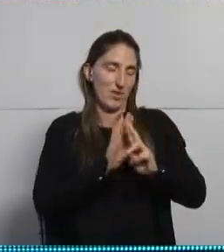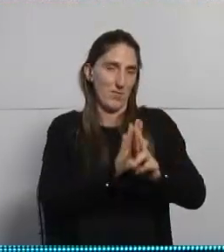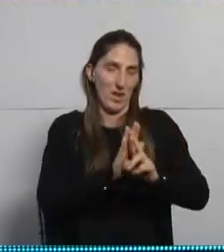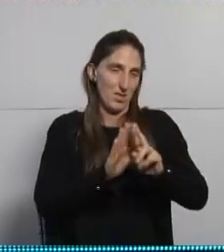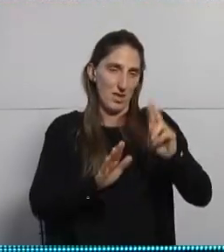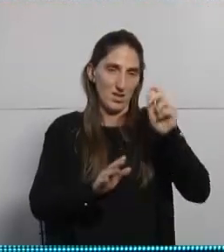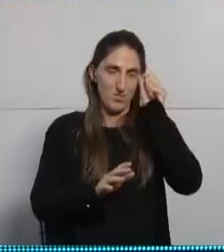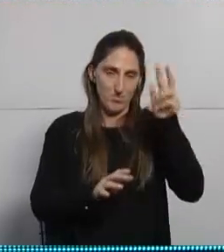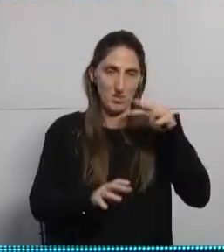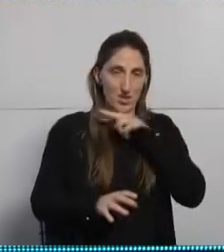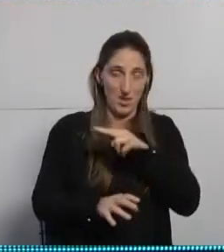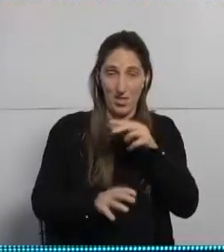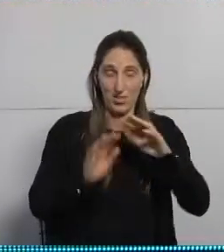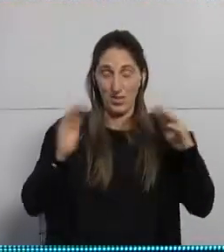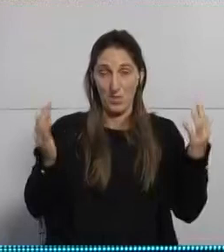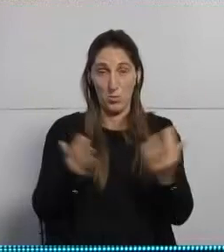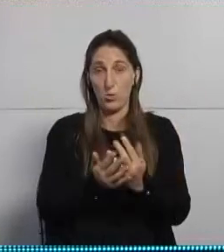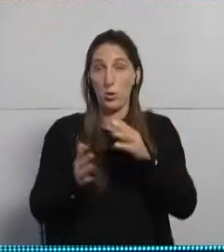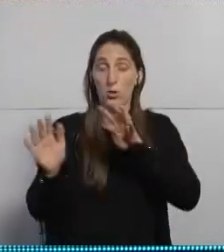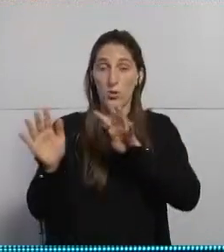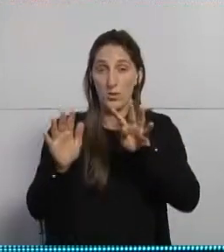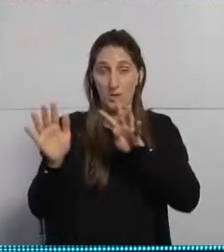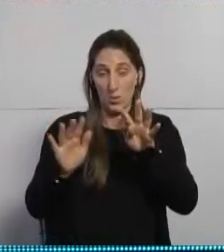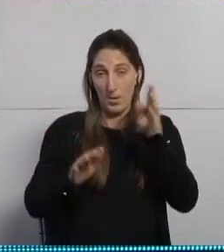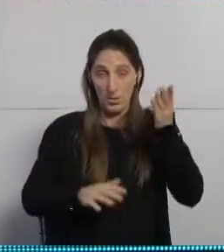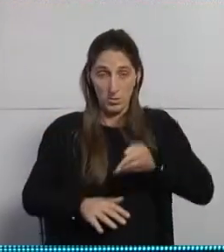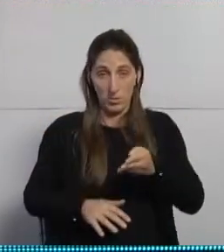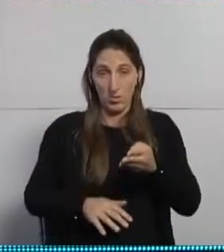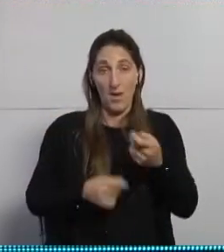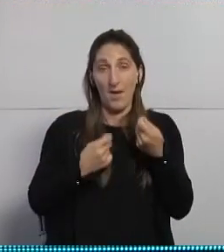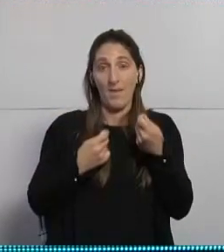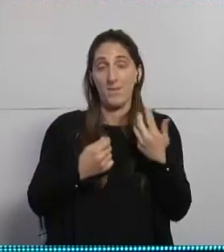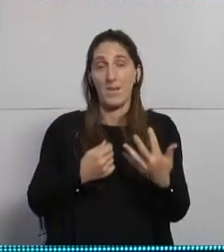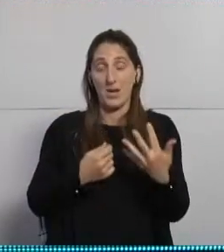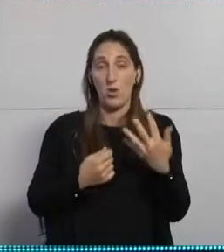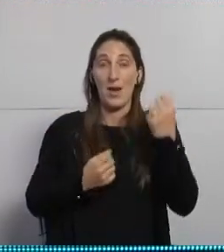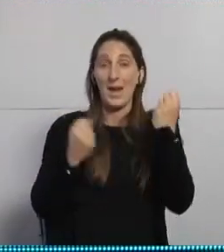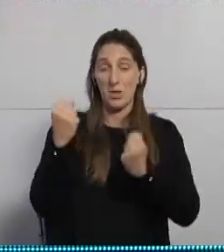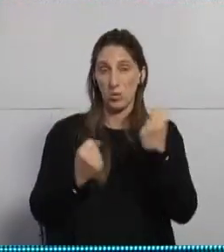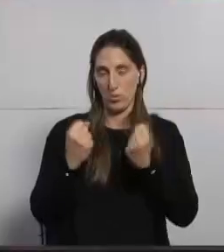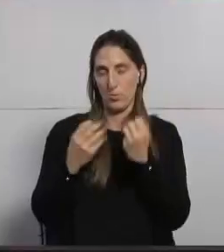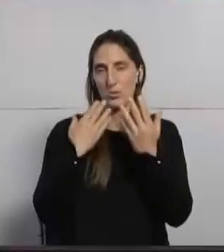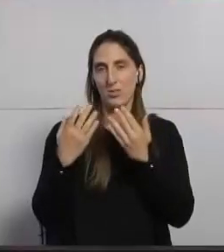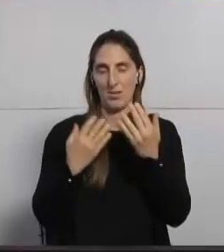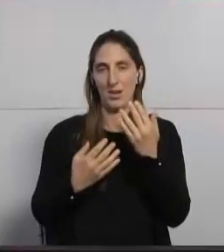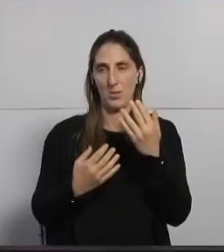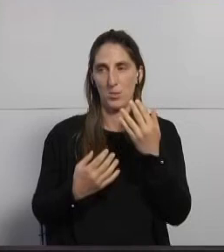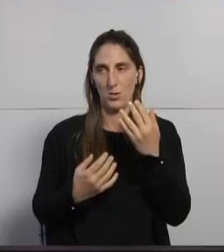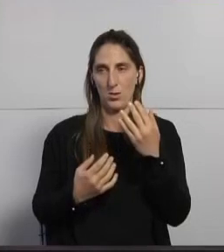mundo, el 99% del valor económico generado por lo que se habla en general como inteligencia